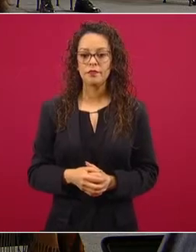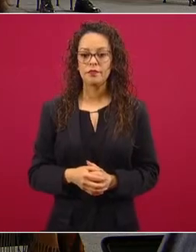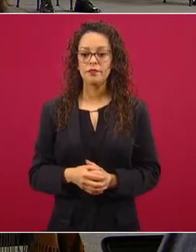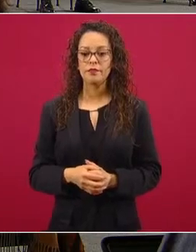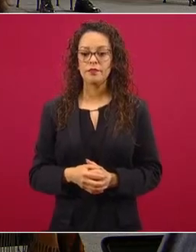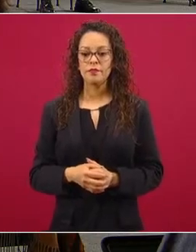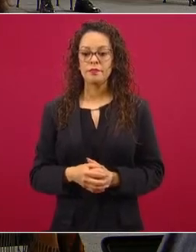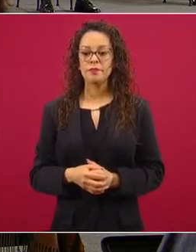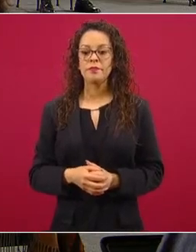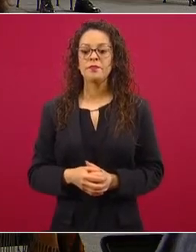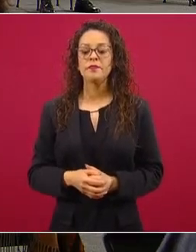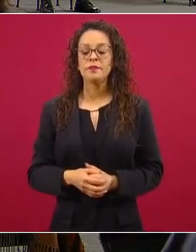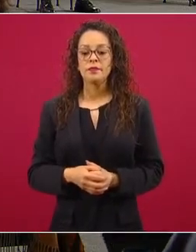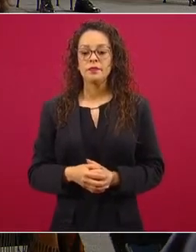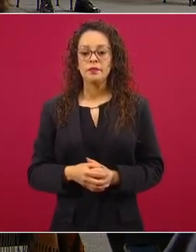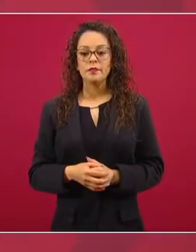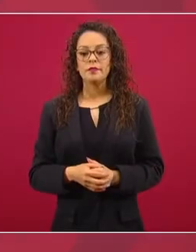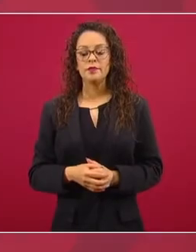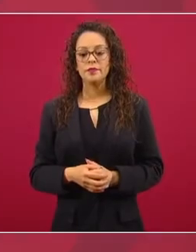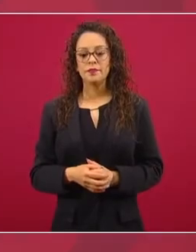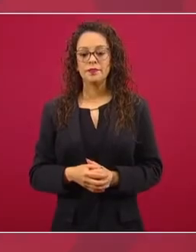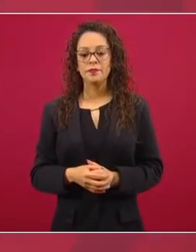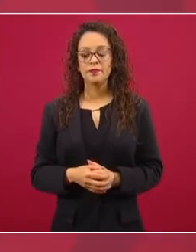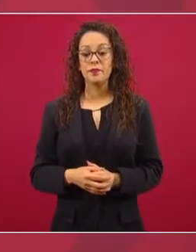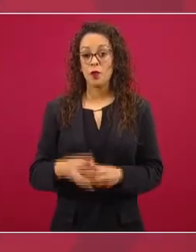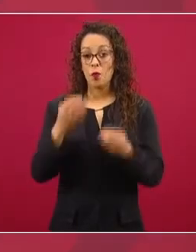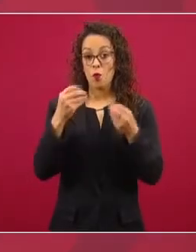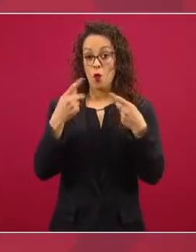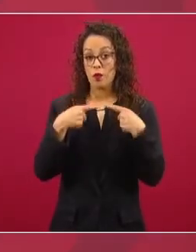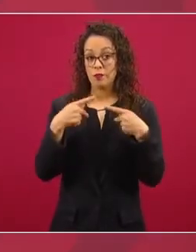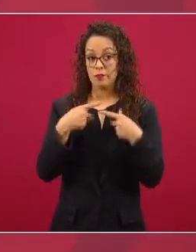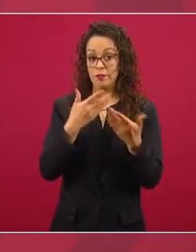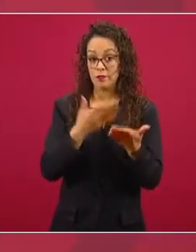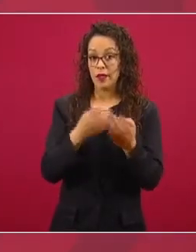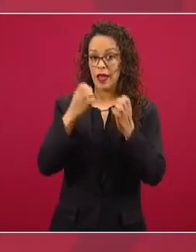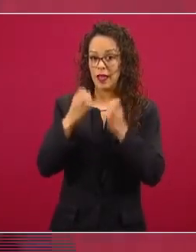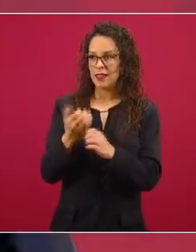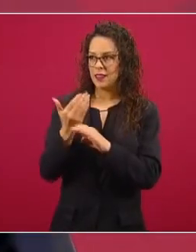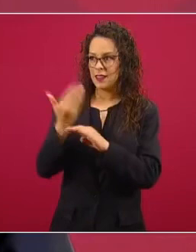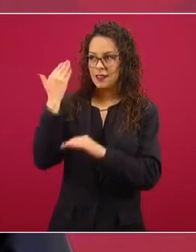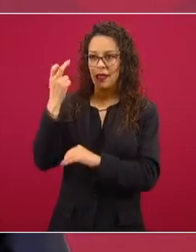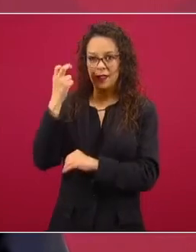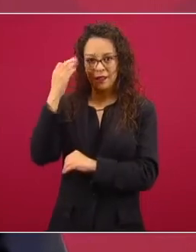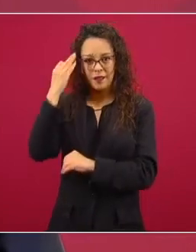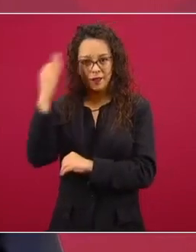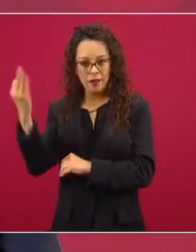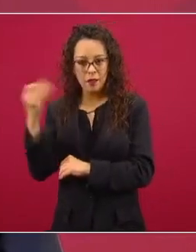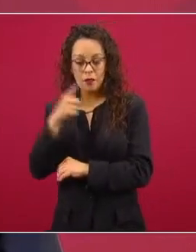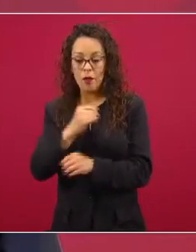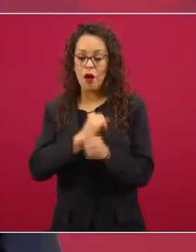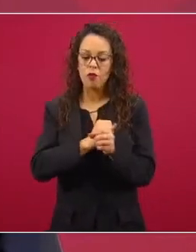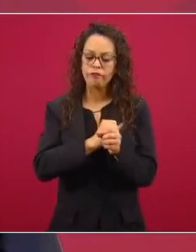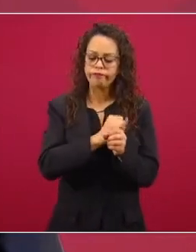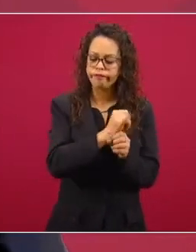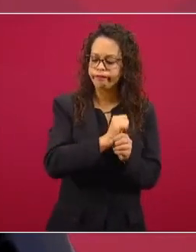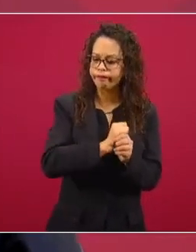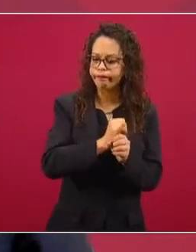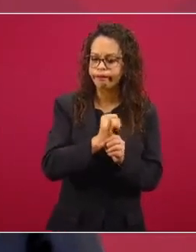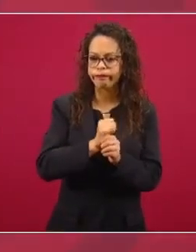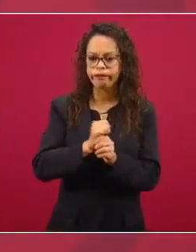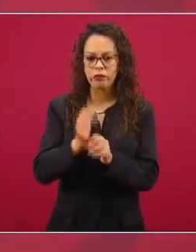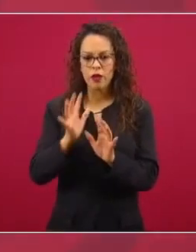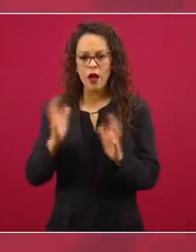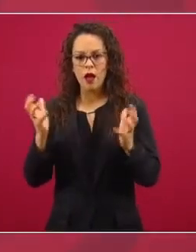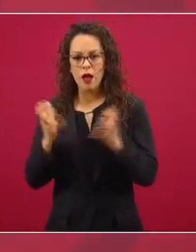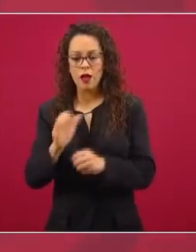que estuvieron en este tiempo que se hizo la investigación de